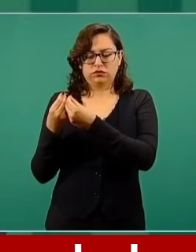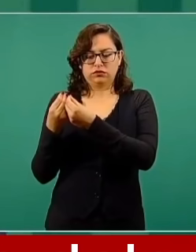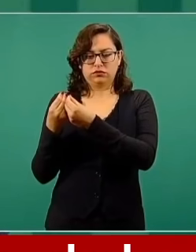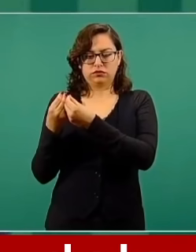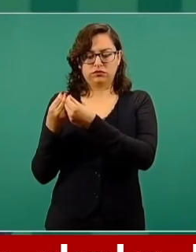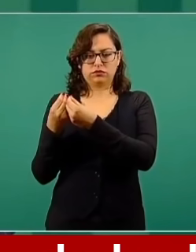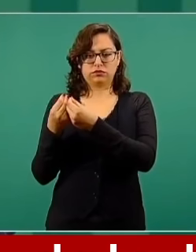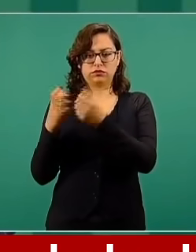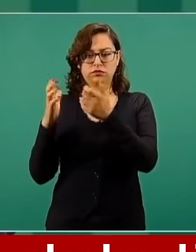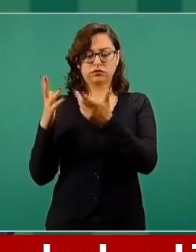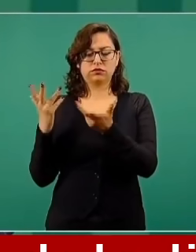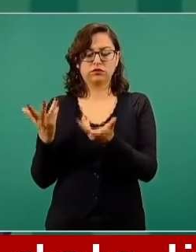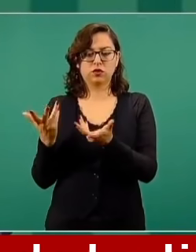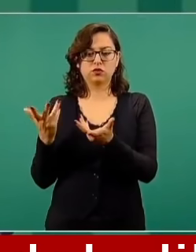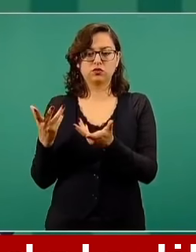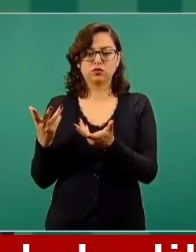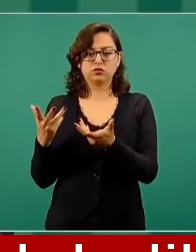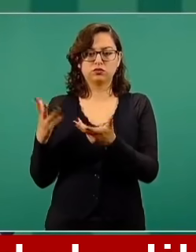no